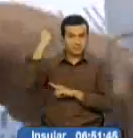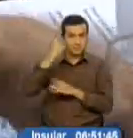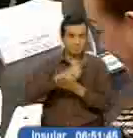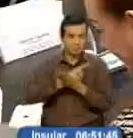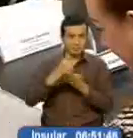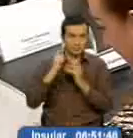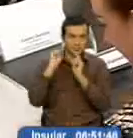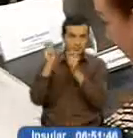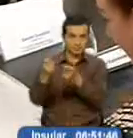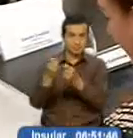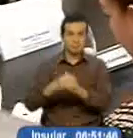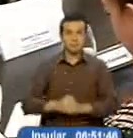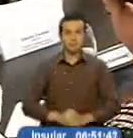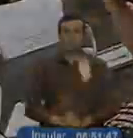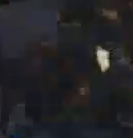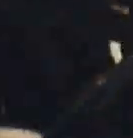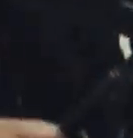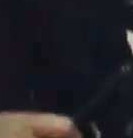semana.